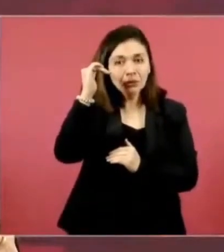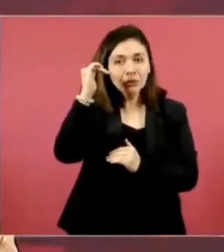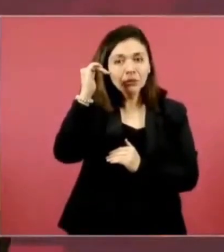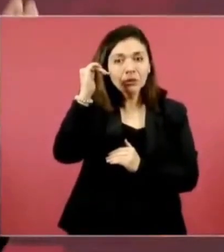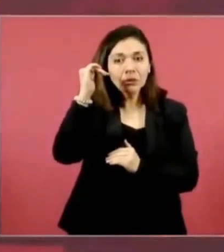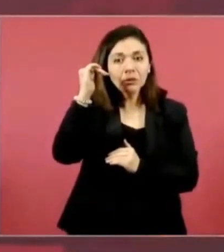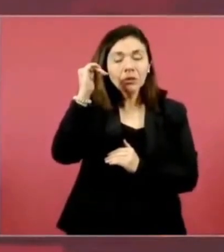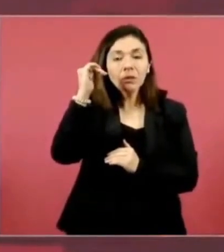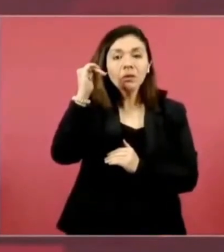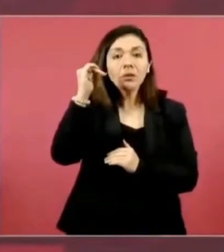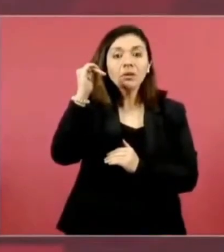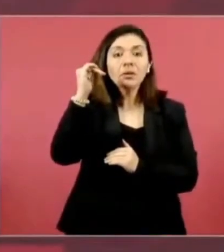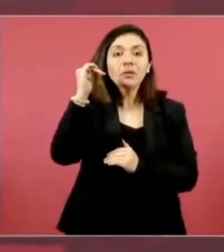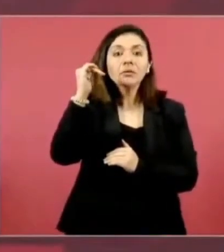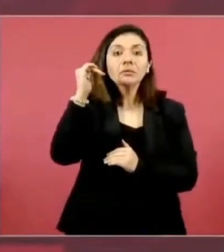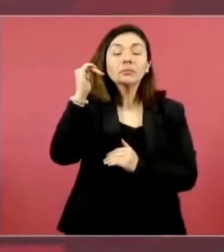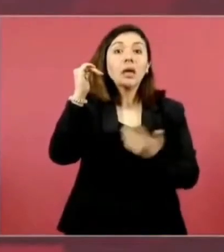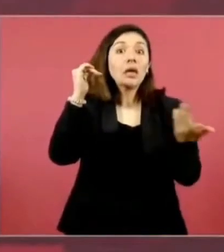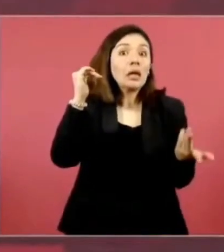y se supone